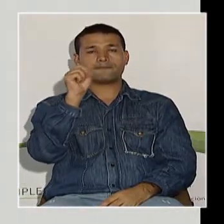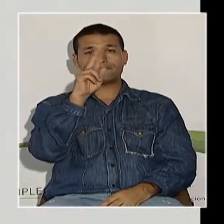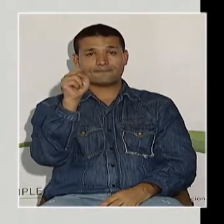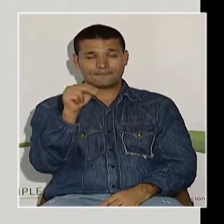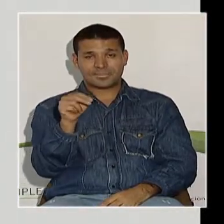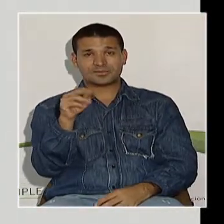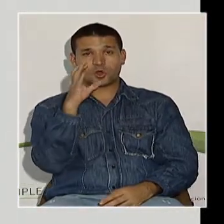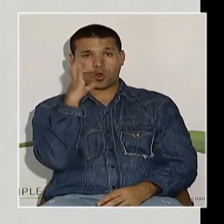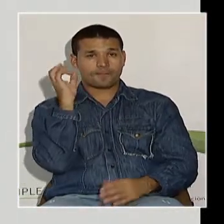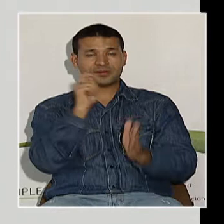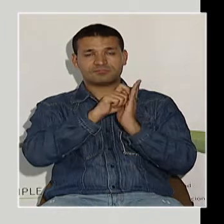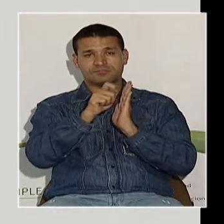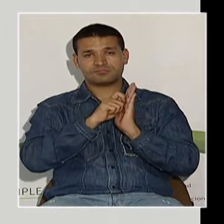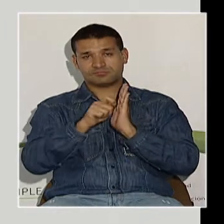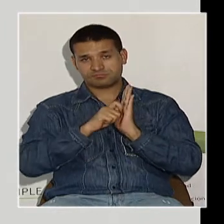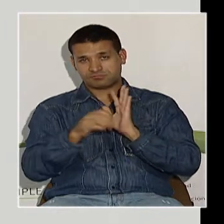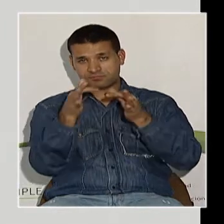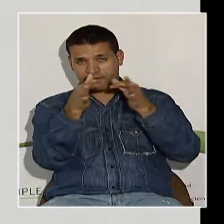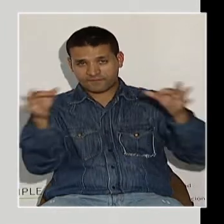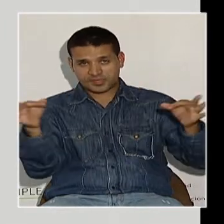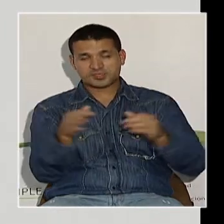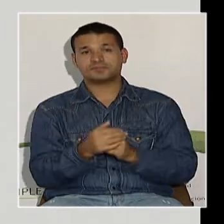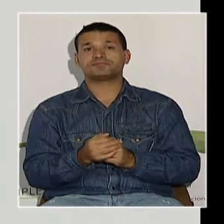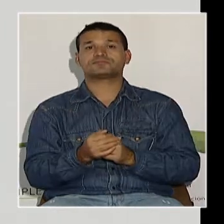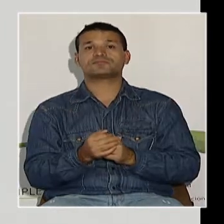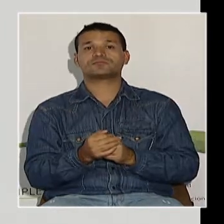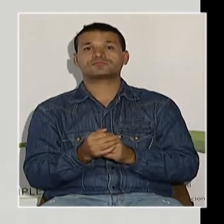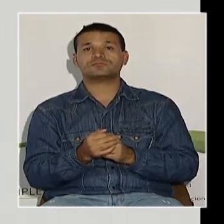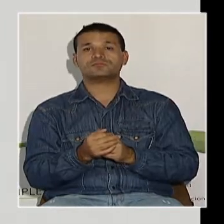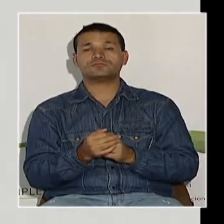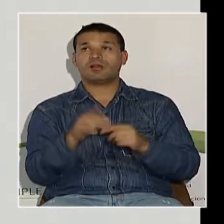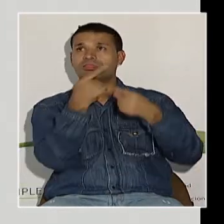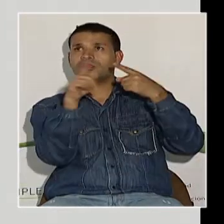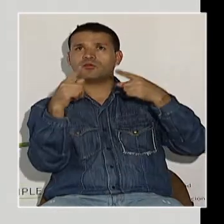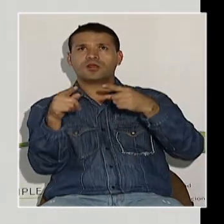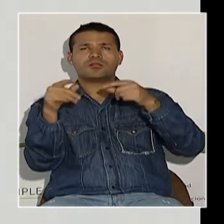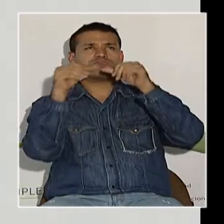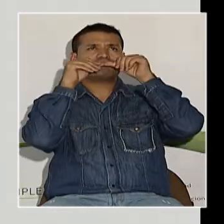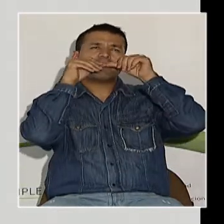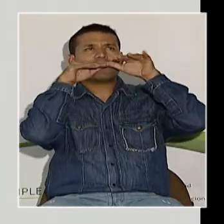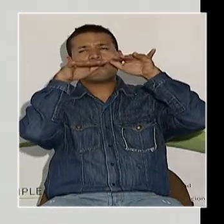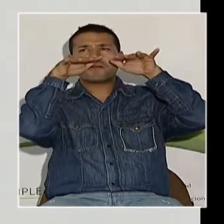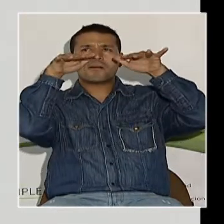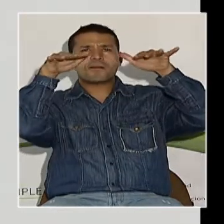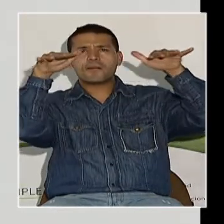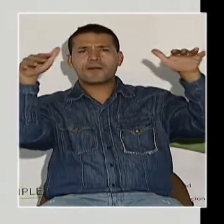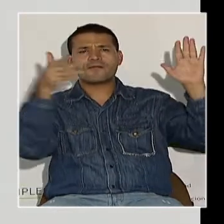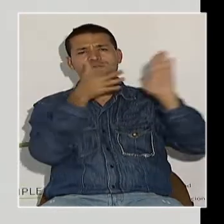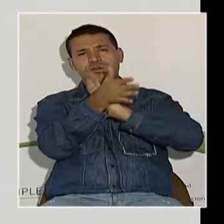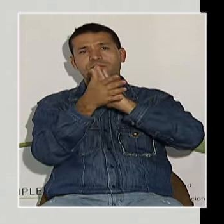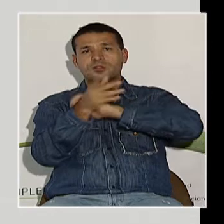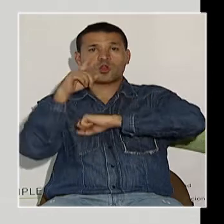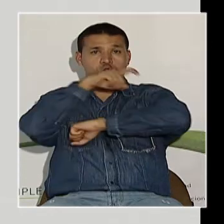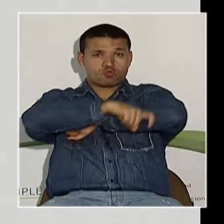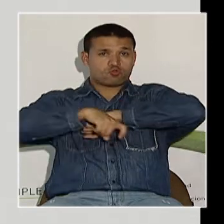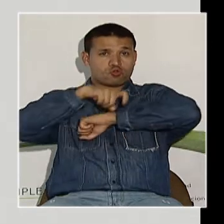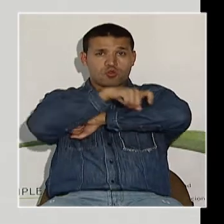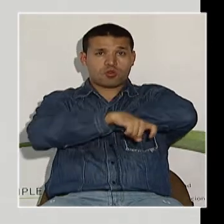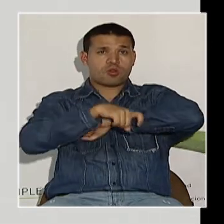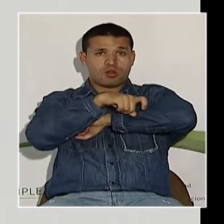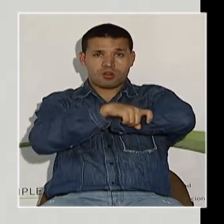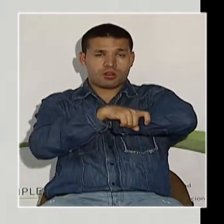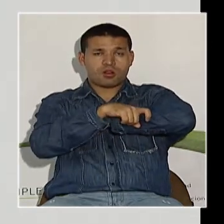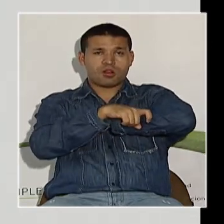y hoy en día con la avalancha de conocimientos y de información a medias y el doctor Google y otros medios